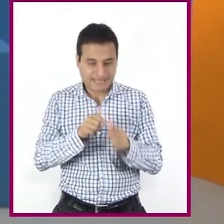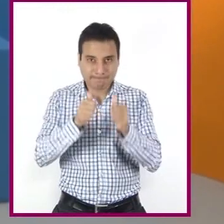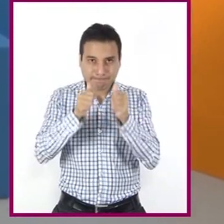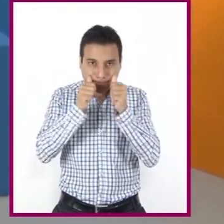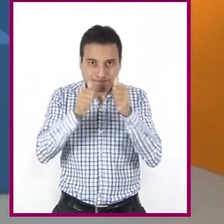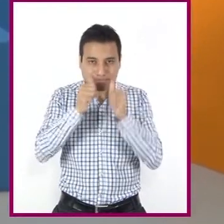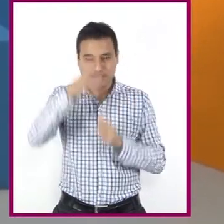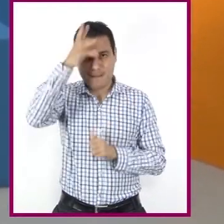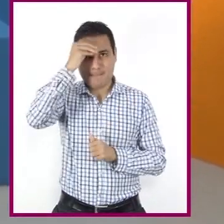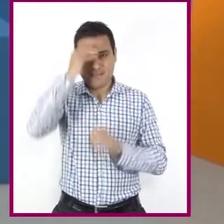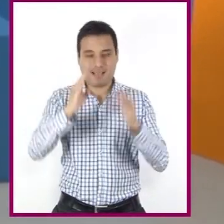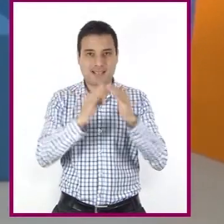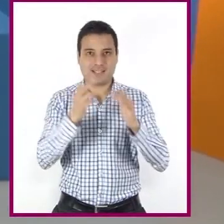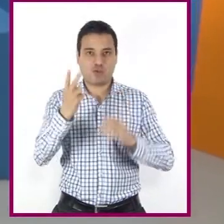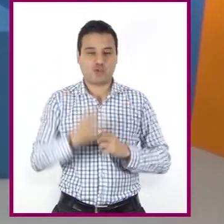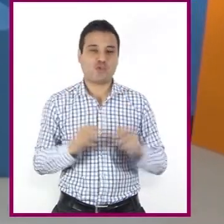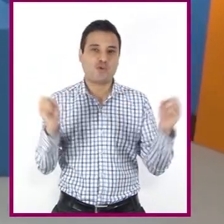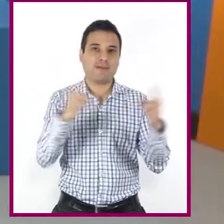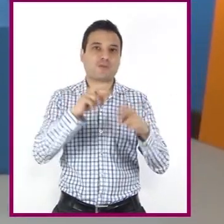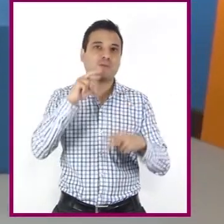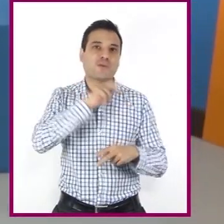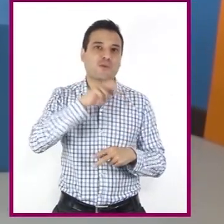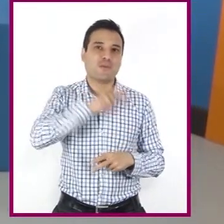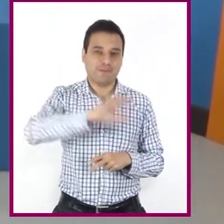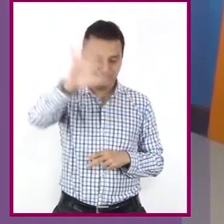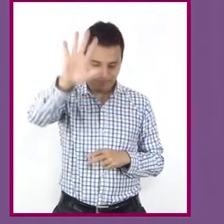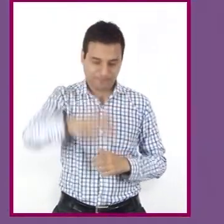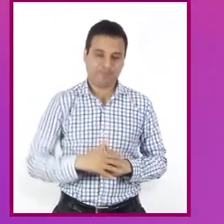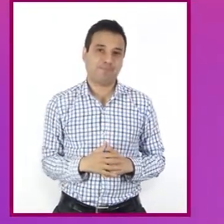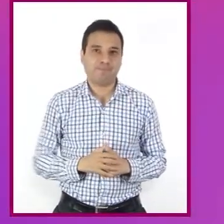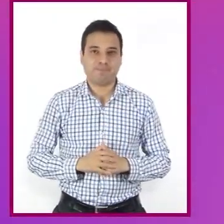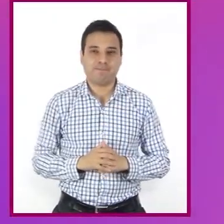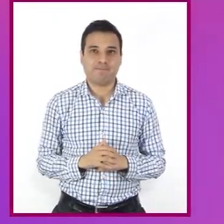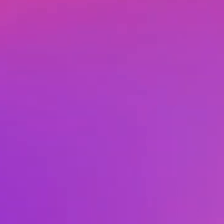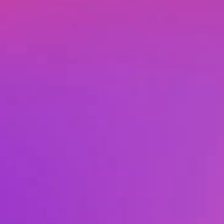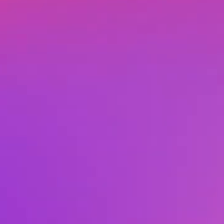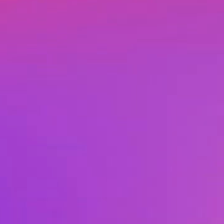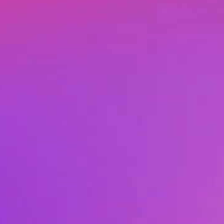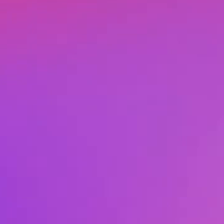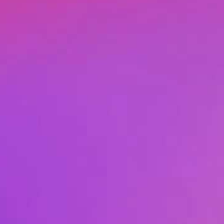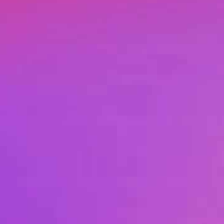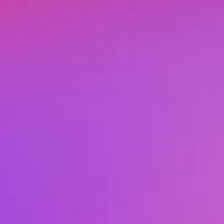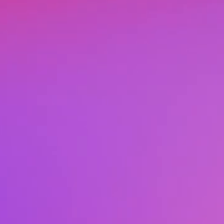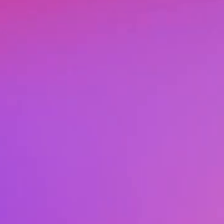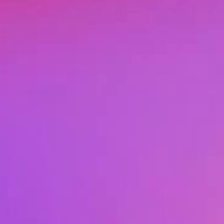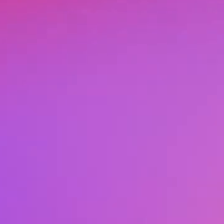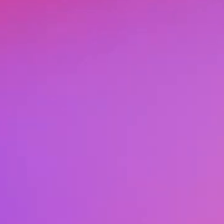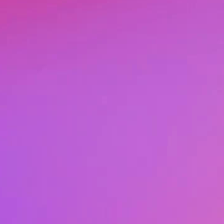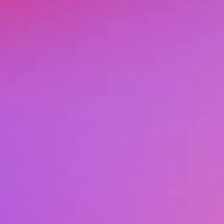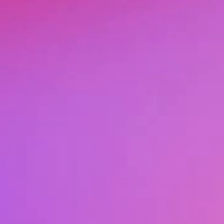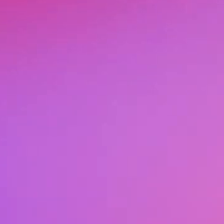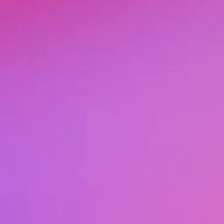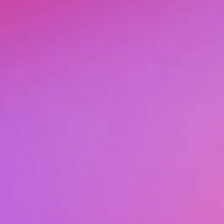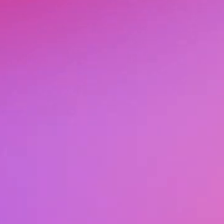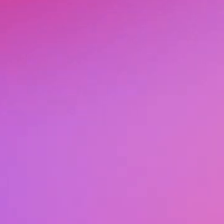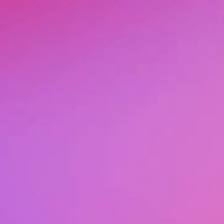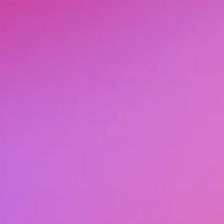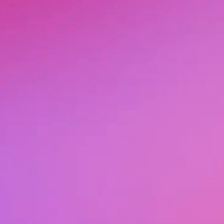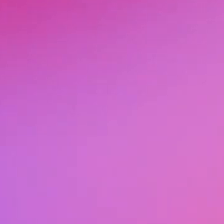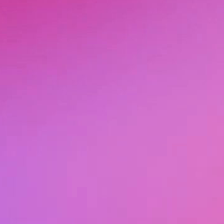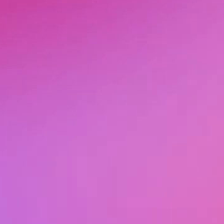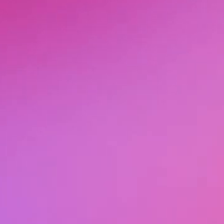de Aprende en Casa 2. Hasta la próxima. Si tienes dudas o necesitas ayuda, llama al Centro de